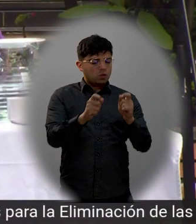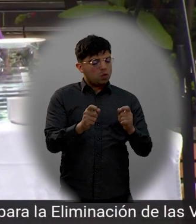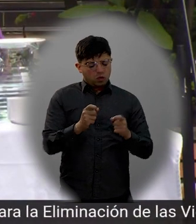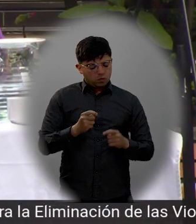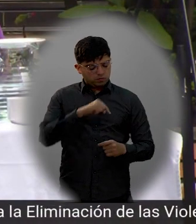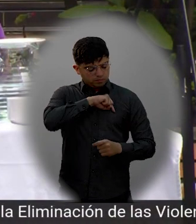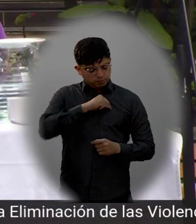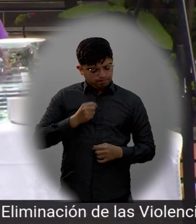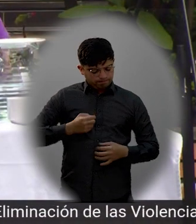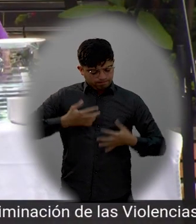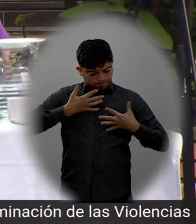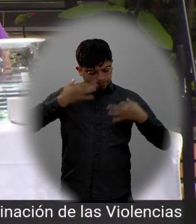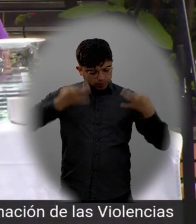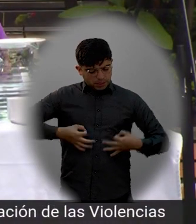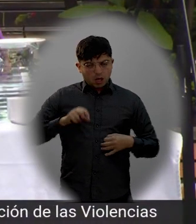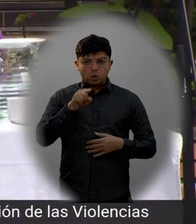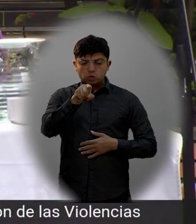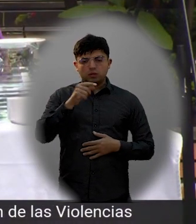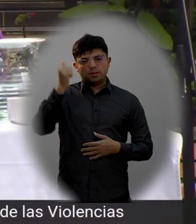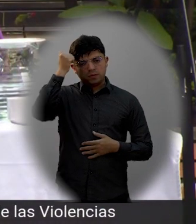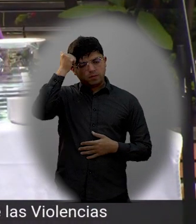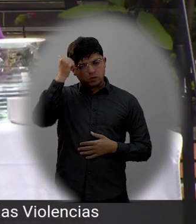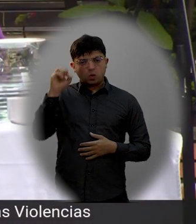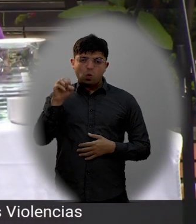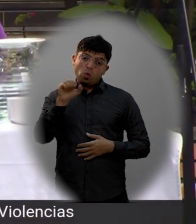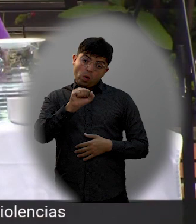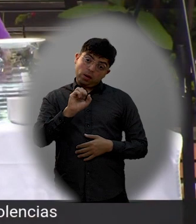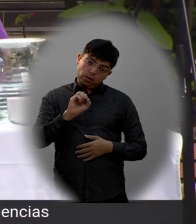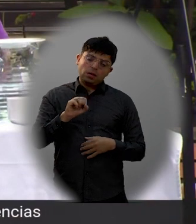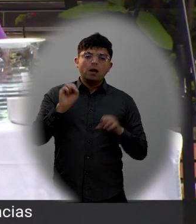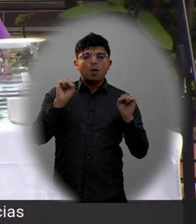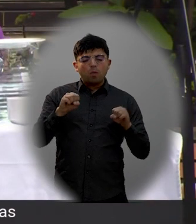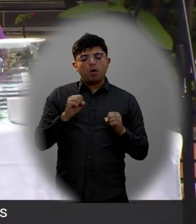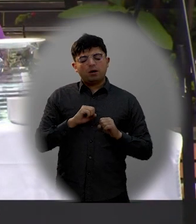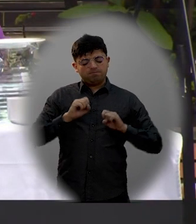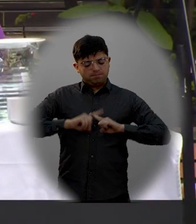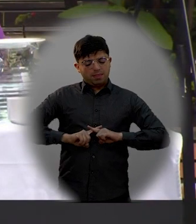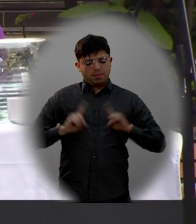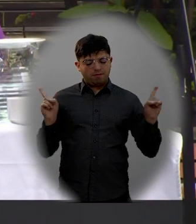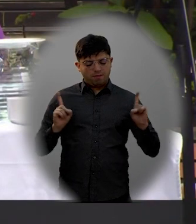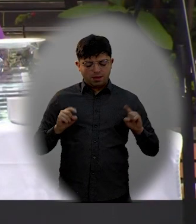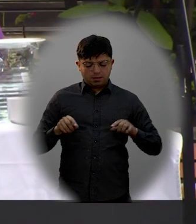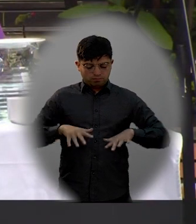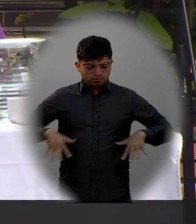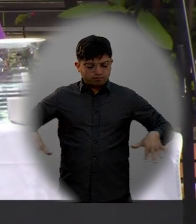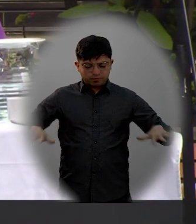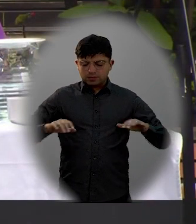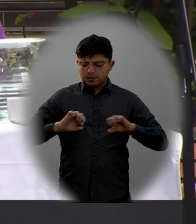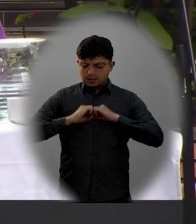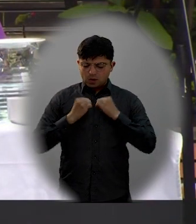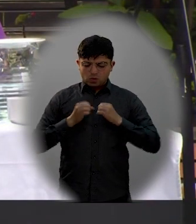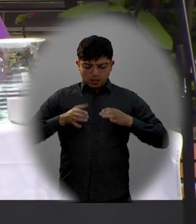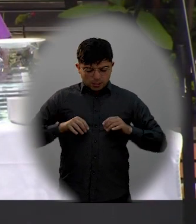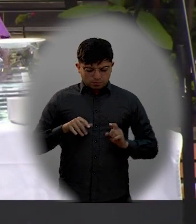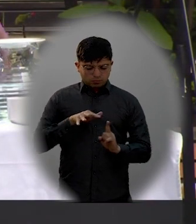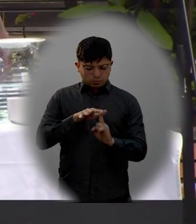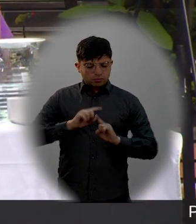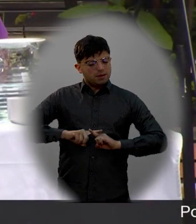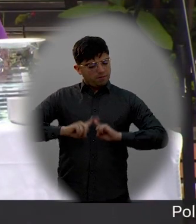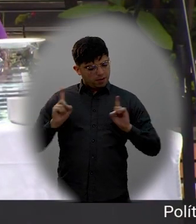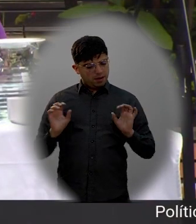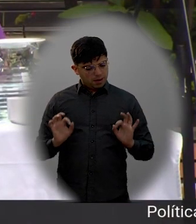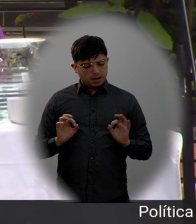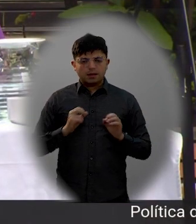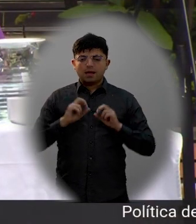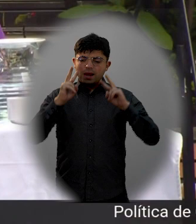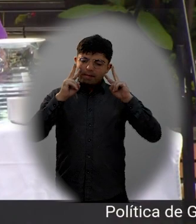convicción interna de que usted como maestro y como maestra pueda hacer la diferencia en el lugar en el salón de clases, pueda hacer la